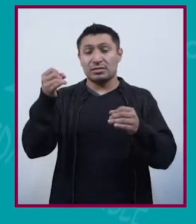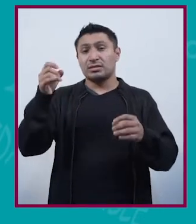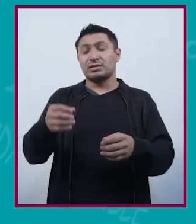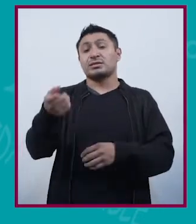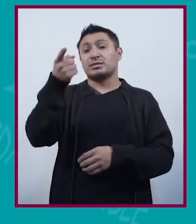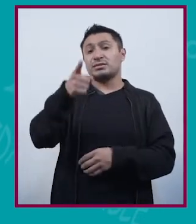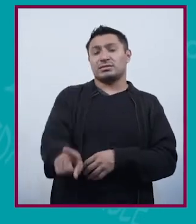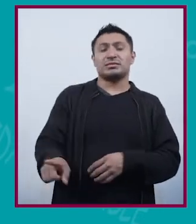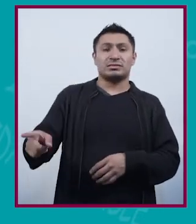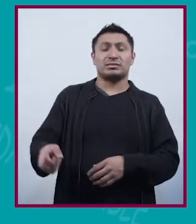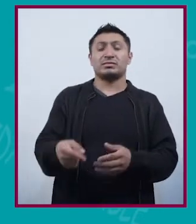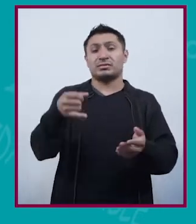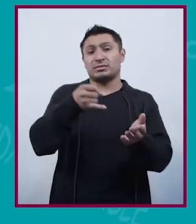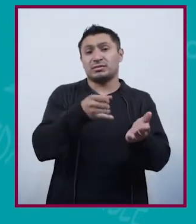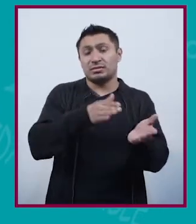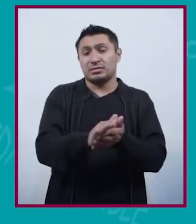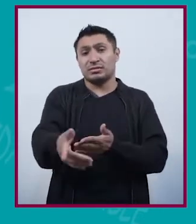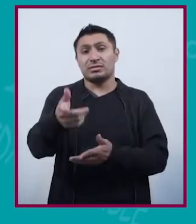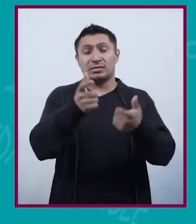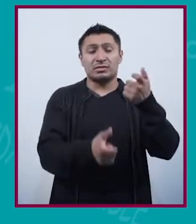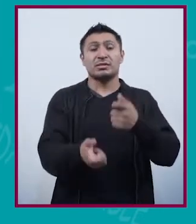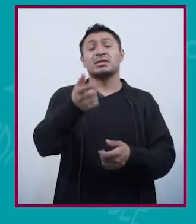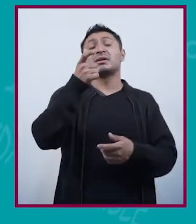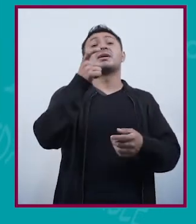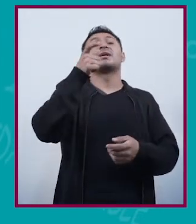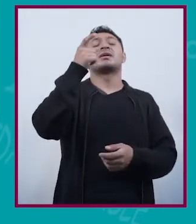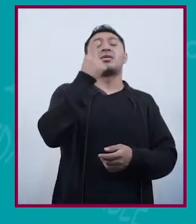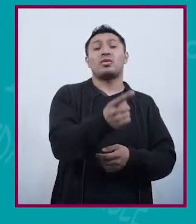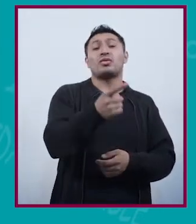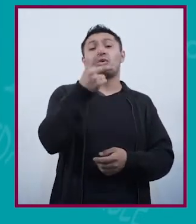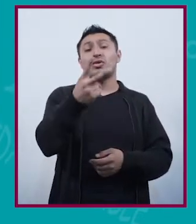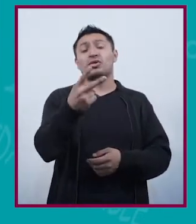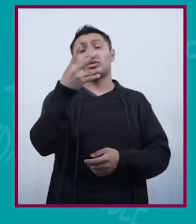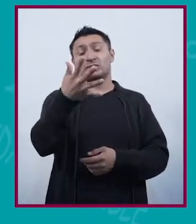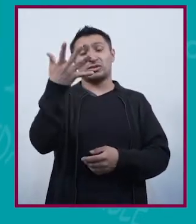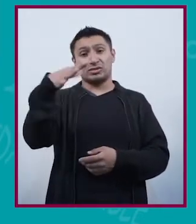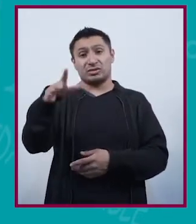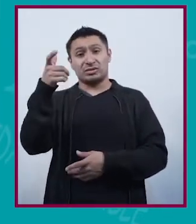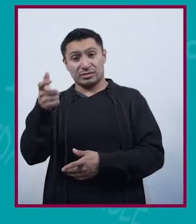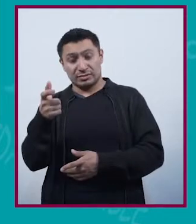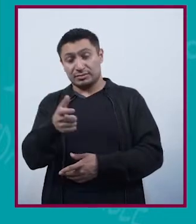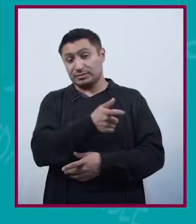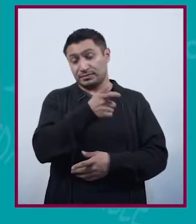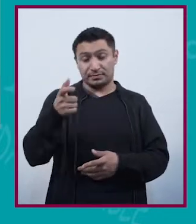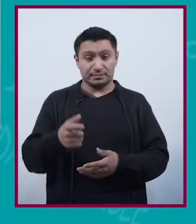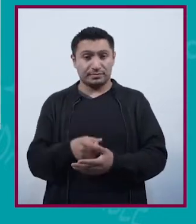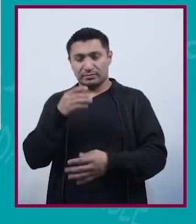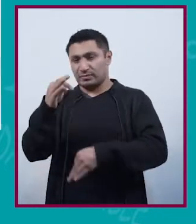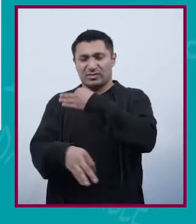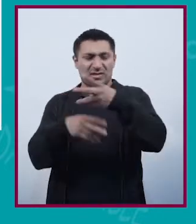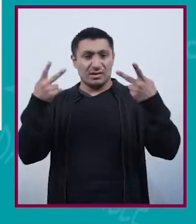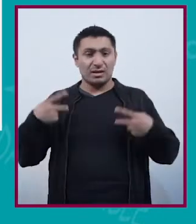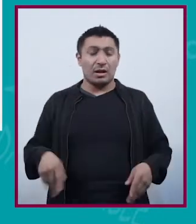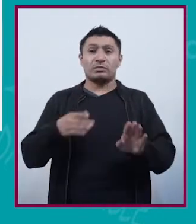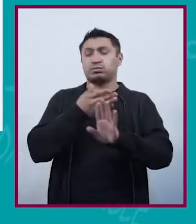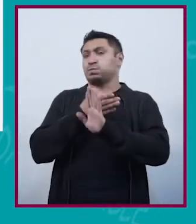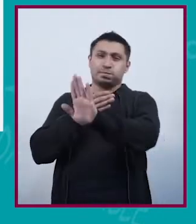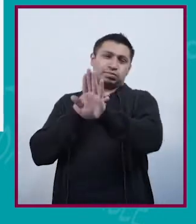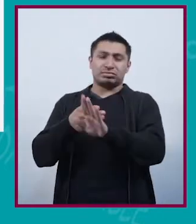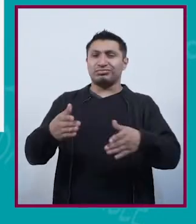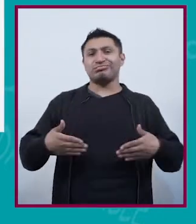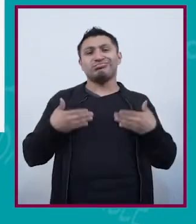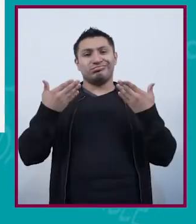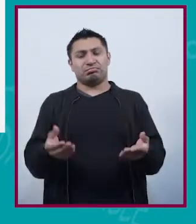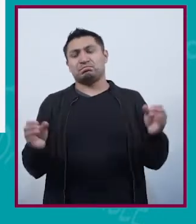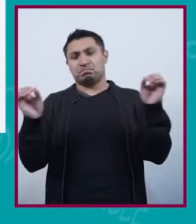decretó imprimir billetes en denominaciones de 1, 2, 5 y 10 pesos. La verdad es que la mayoría de la población los rechazó.